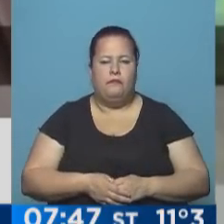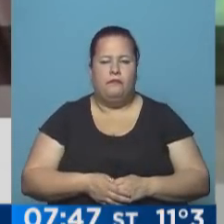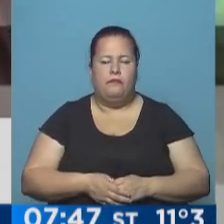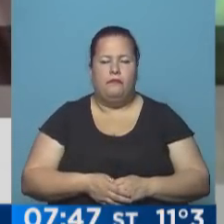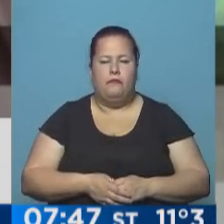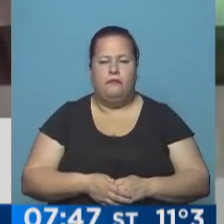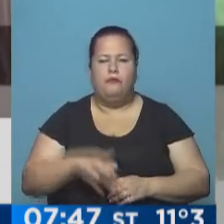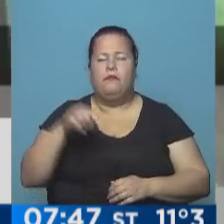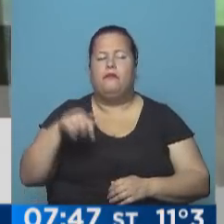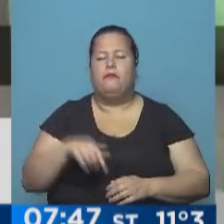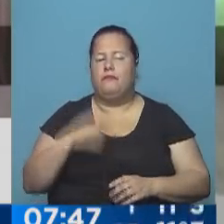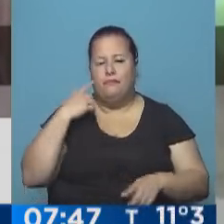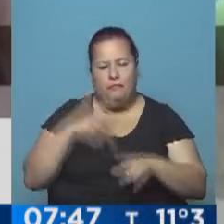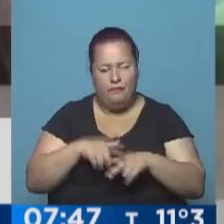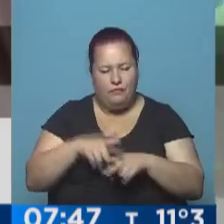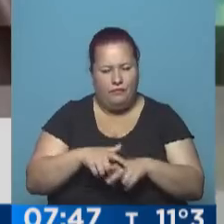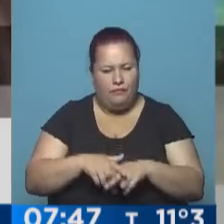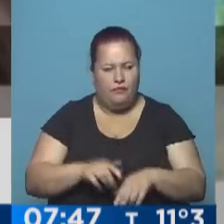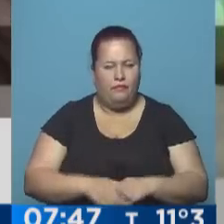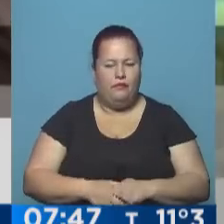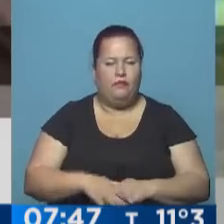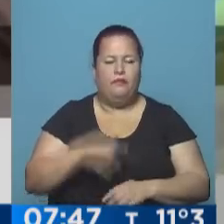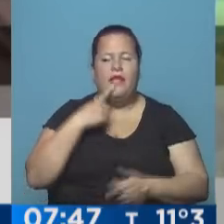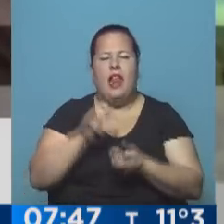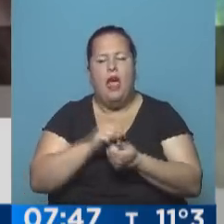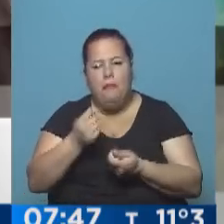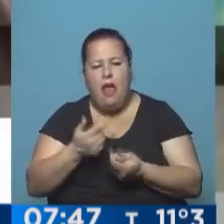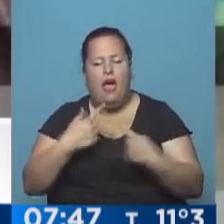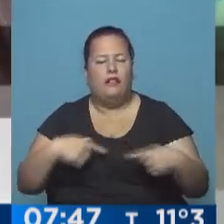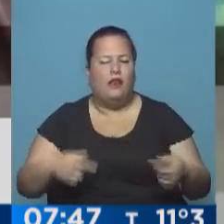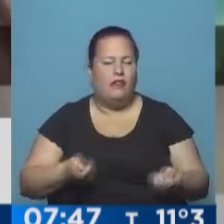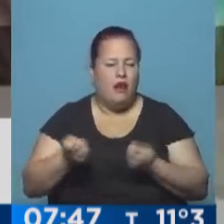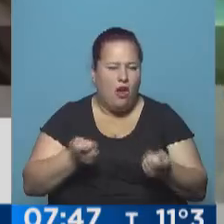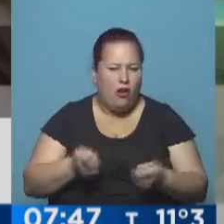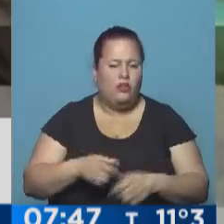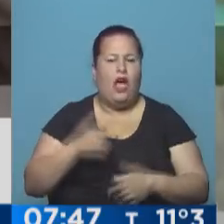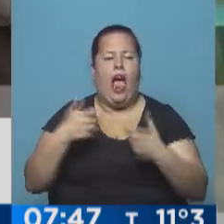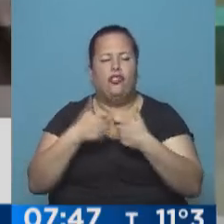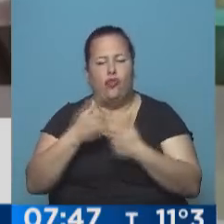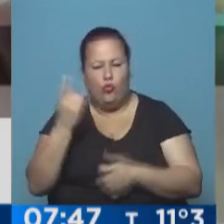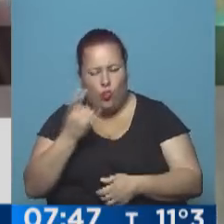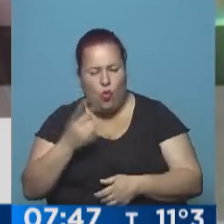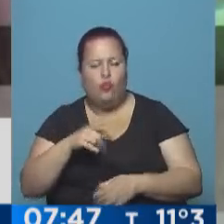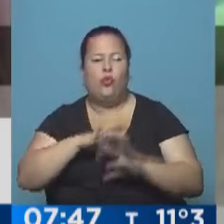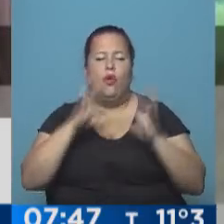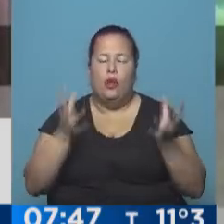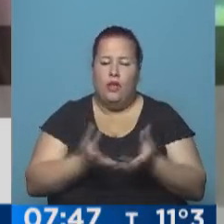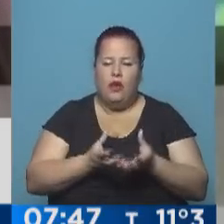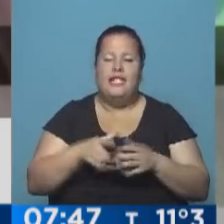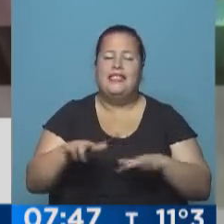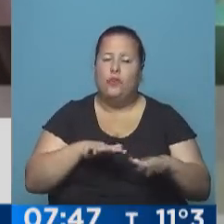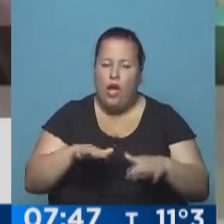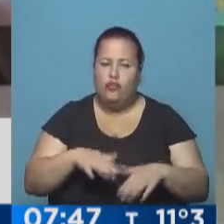principio de falsificación de documentos privados, lavado de activos, blanqueo de fondos, especulado, asociación ilícita. Es decir, es sí, una